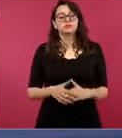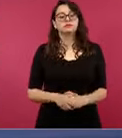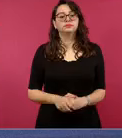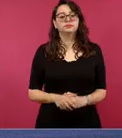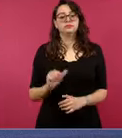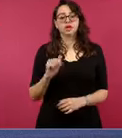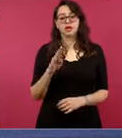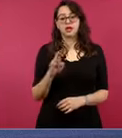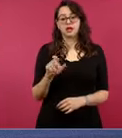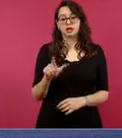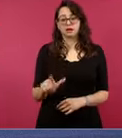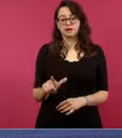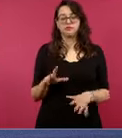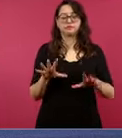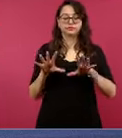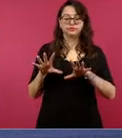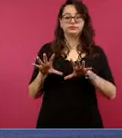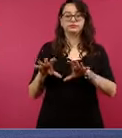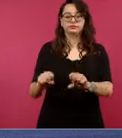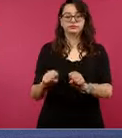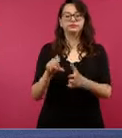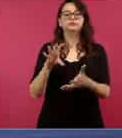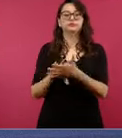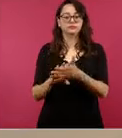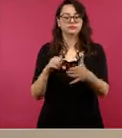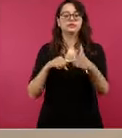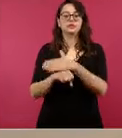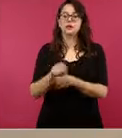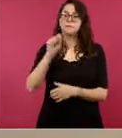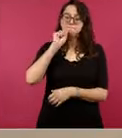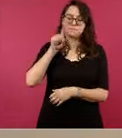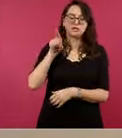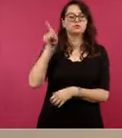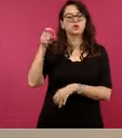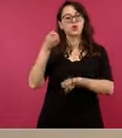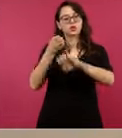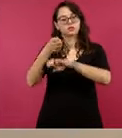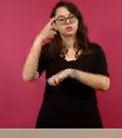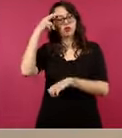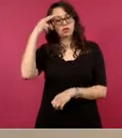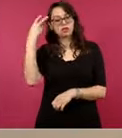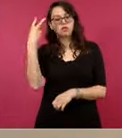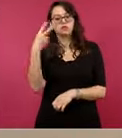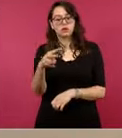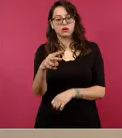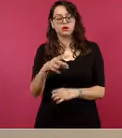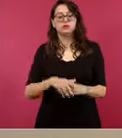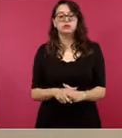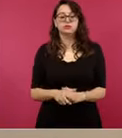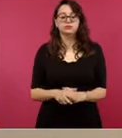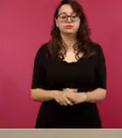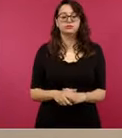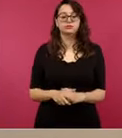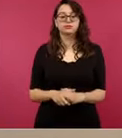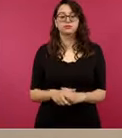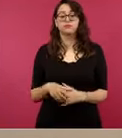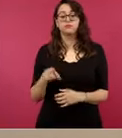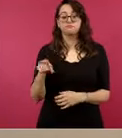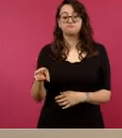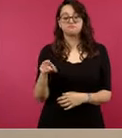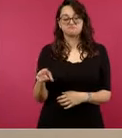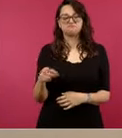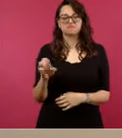México, con apoyo de CONAO, de CONACE y de la Secretaría de Seguridad de ese estado, tras cumplimentar orden de aprehensión por el delito de